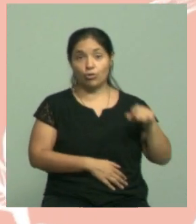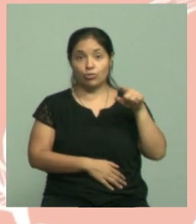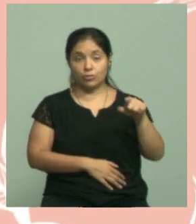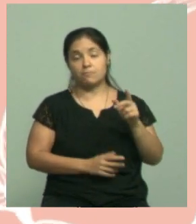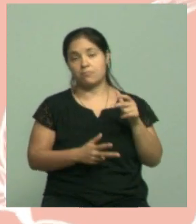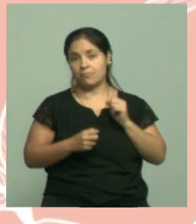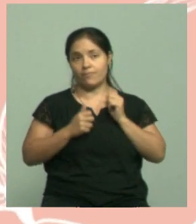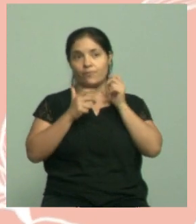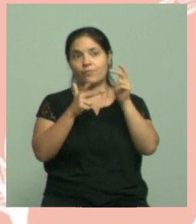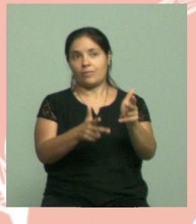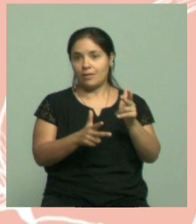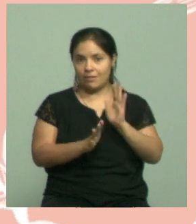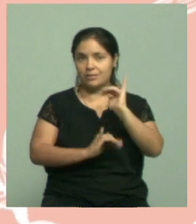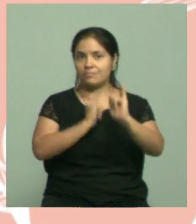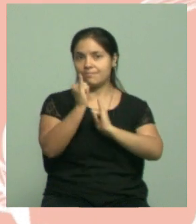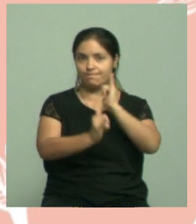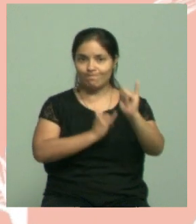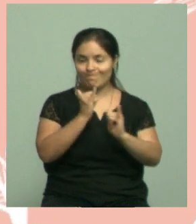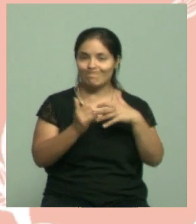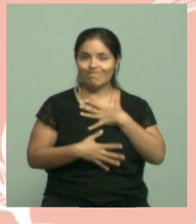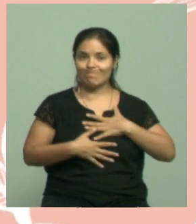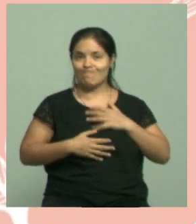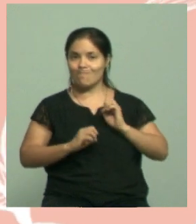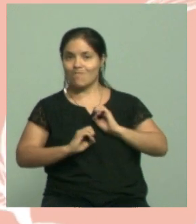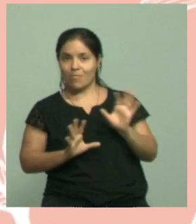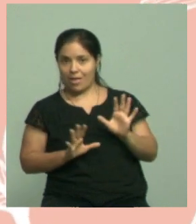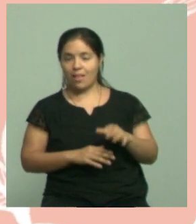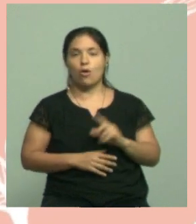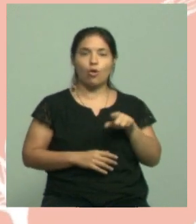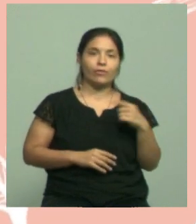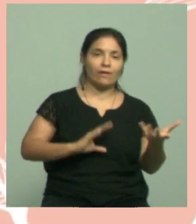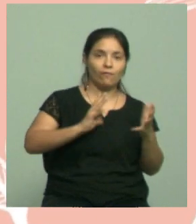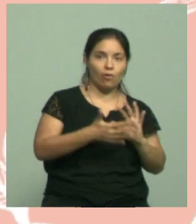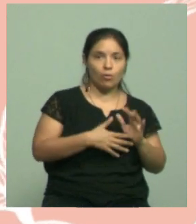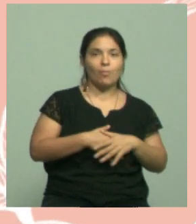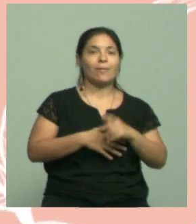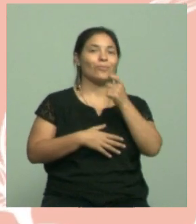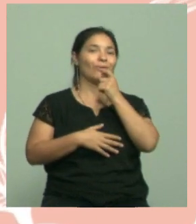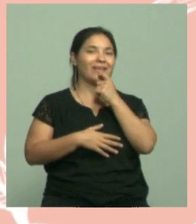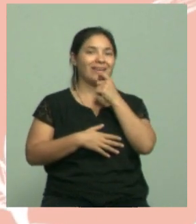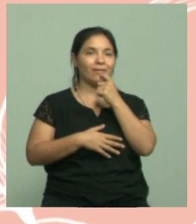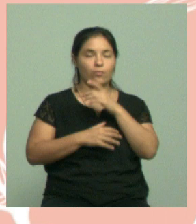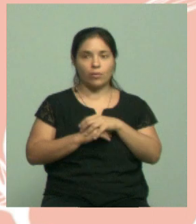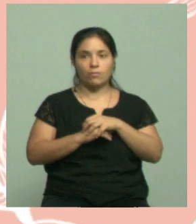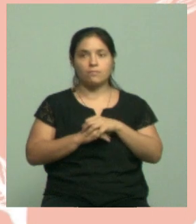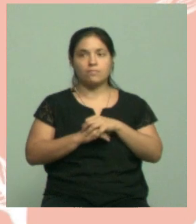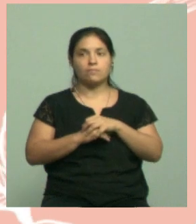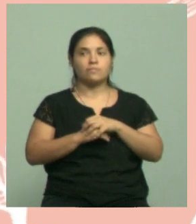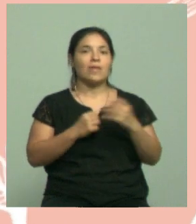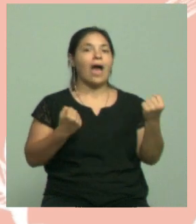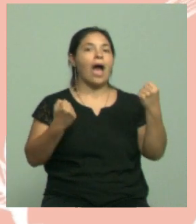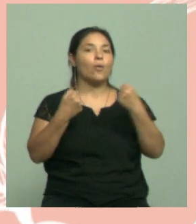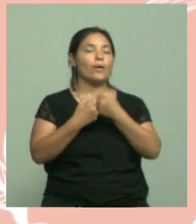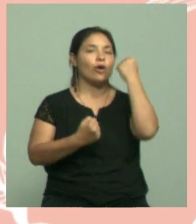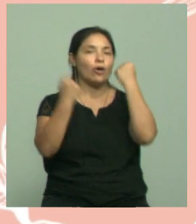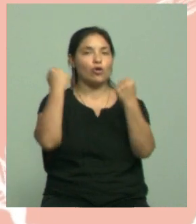transmitir su malestar y lo expresan por otro lado, pues generando, por ejemplo, trabas para renovación de acuerdos